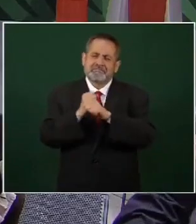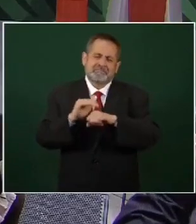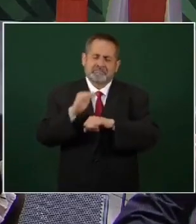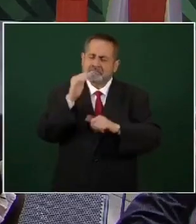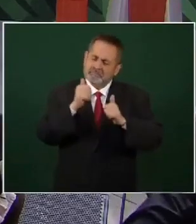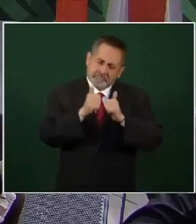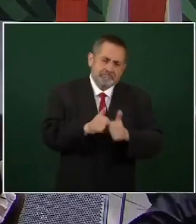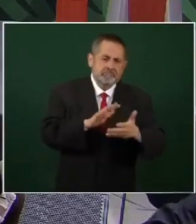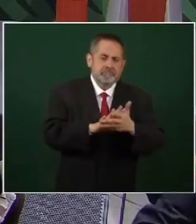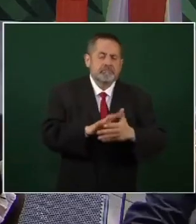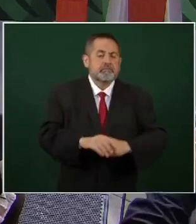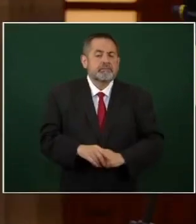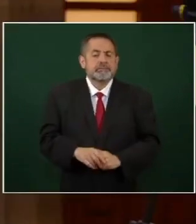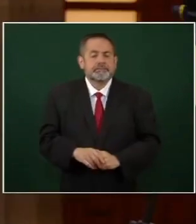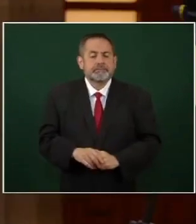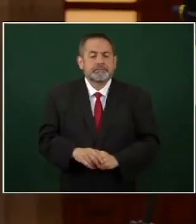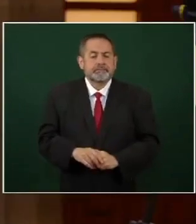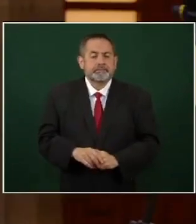El día